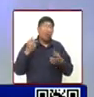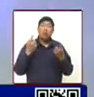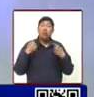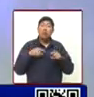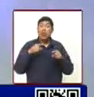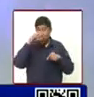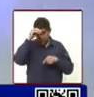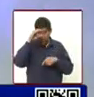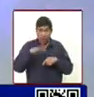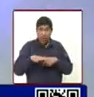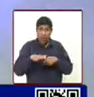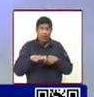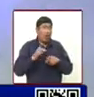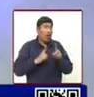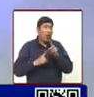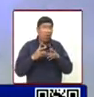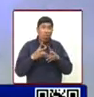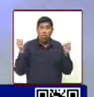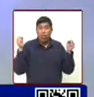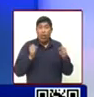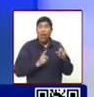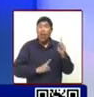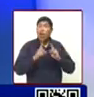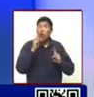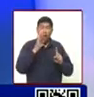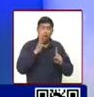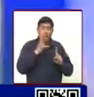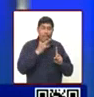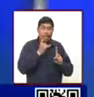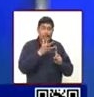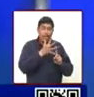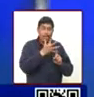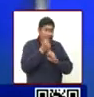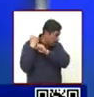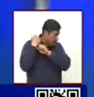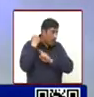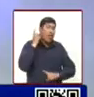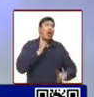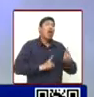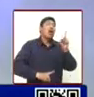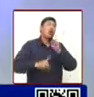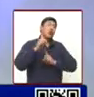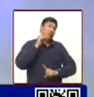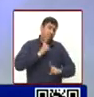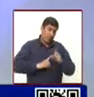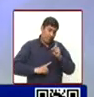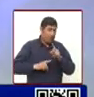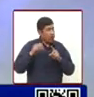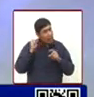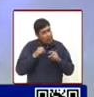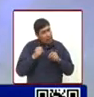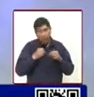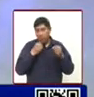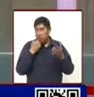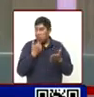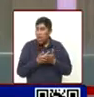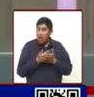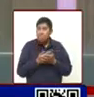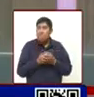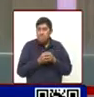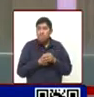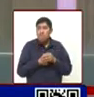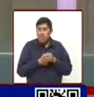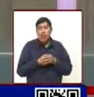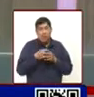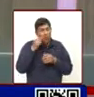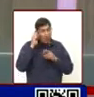de niños que están al acecho. Y a cualquiera nos puede pasar. Exactamente. Cuando vamos con nuestros niños. Exactamente, muy buen inicio